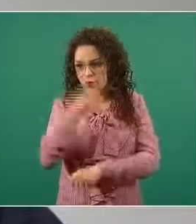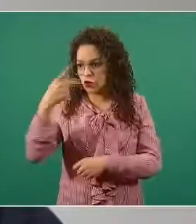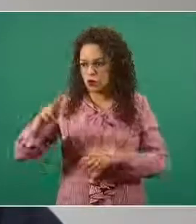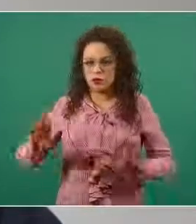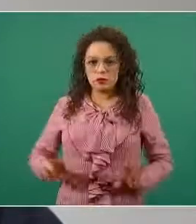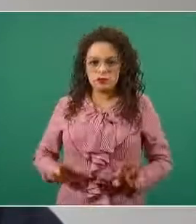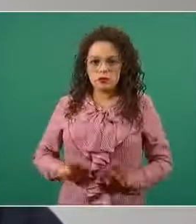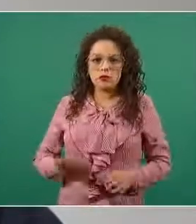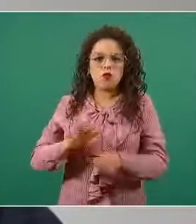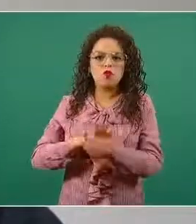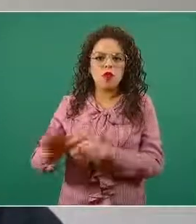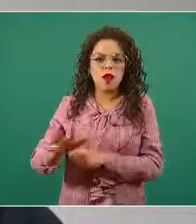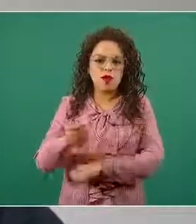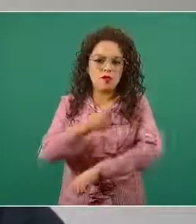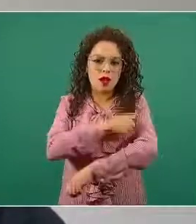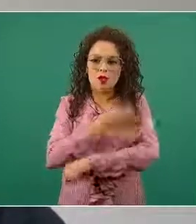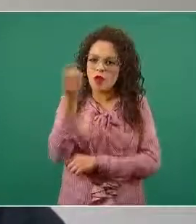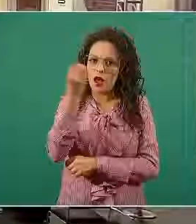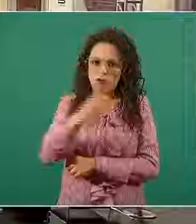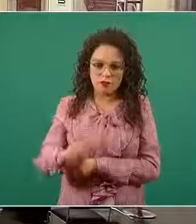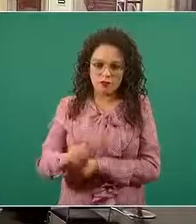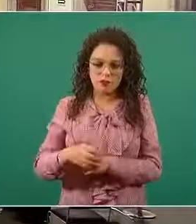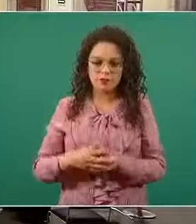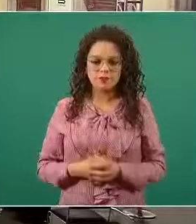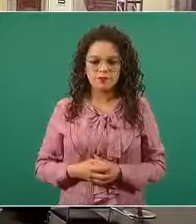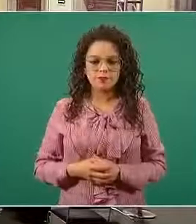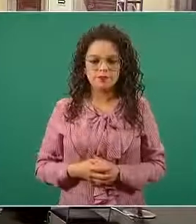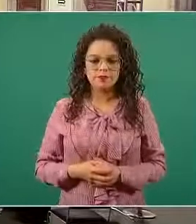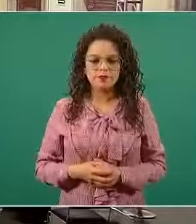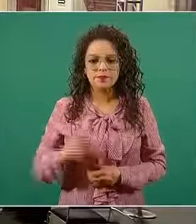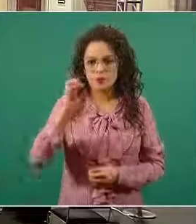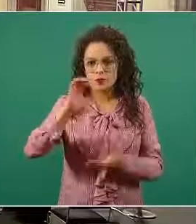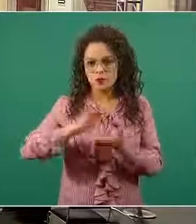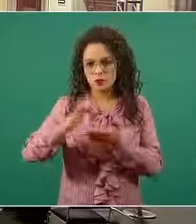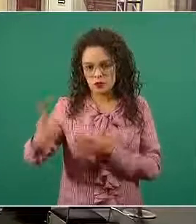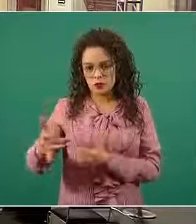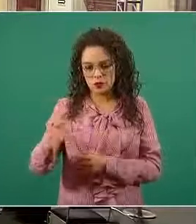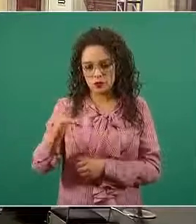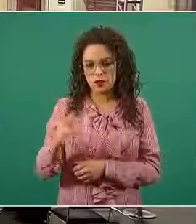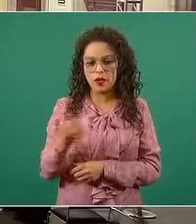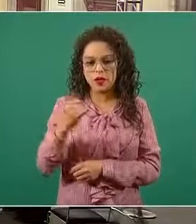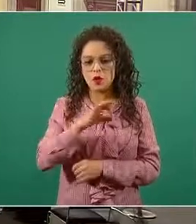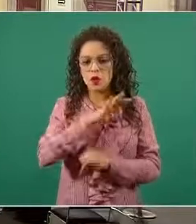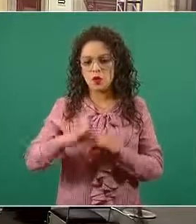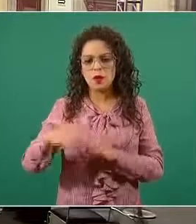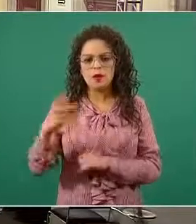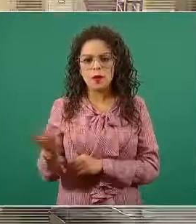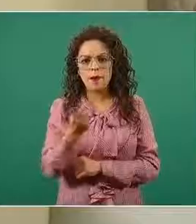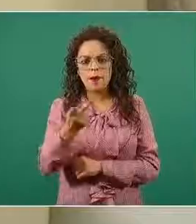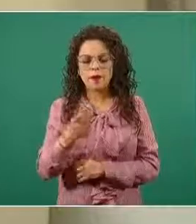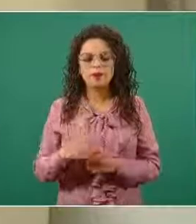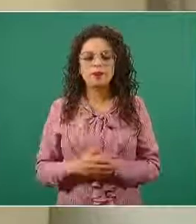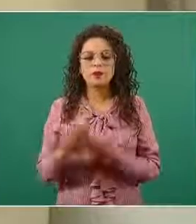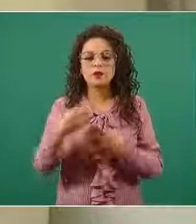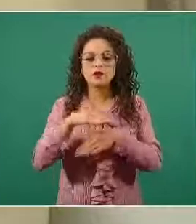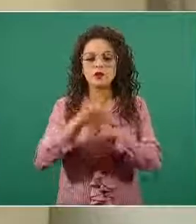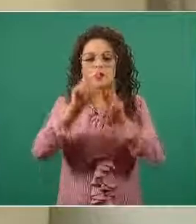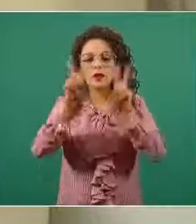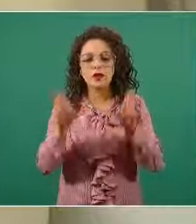requieran deban de llevarse a cabo. Muchas gracias, doctor. Y una última pregunta. Respecto a la